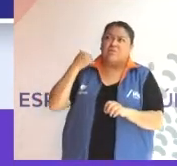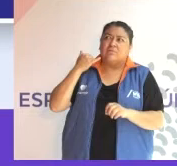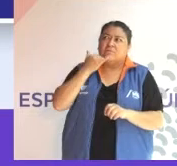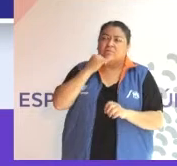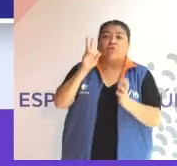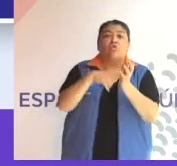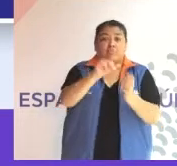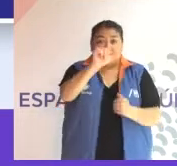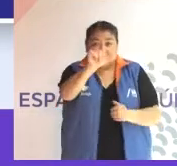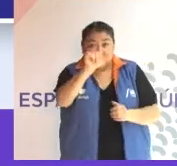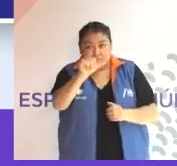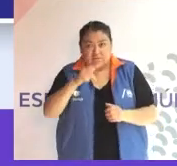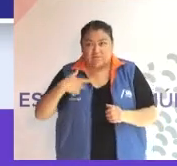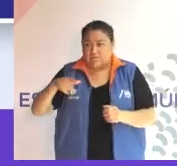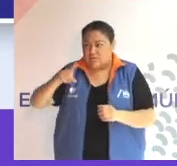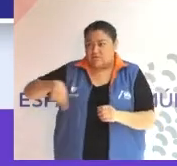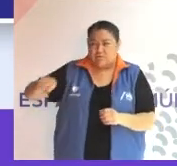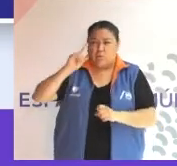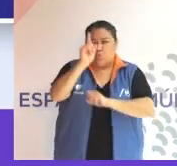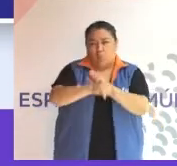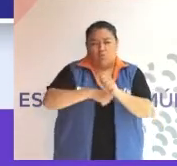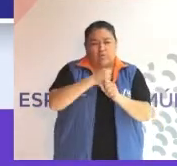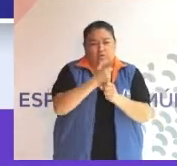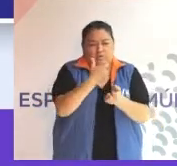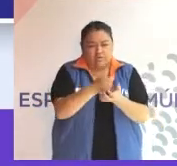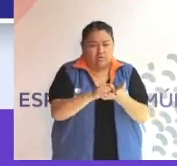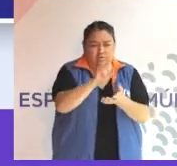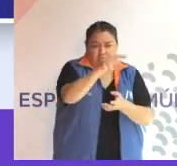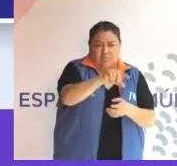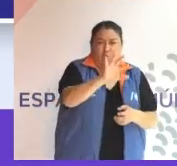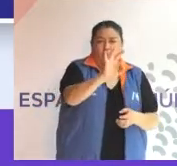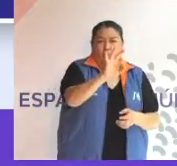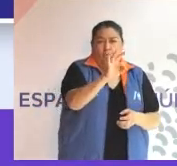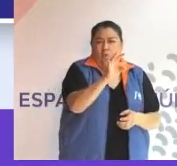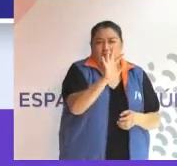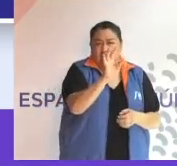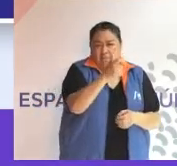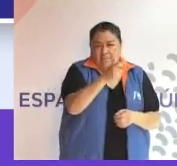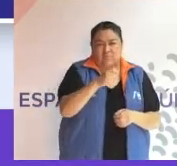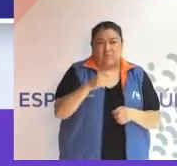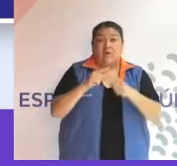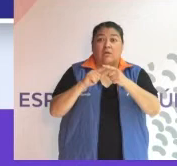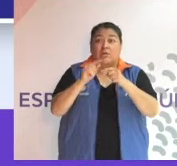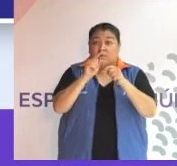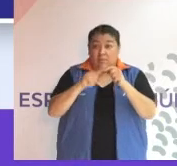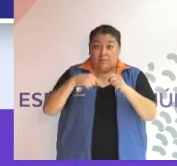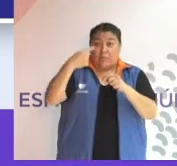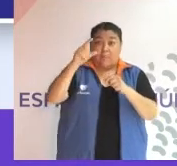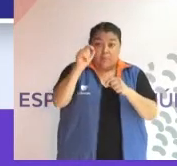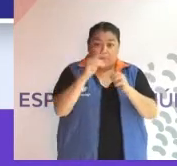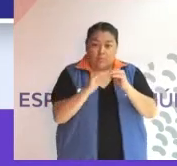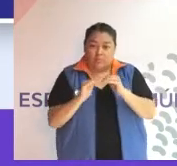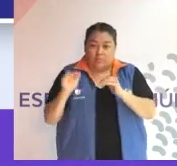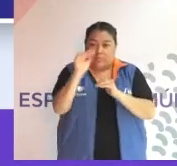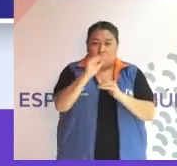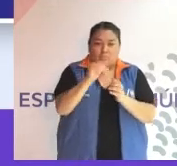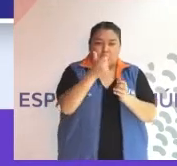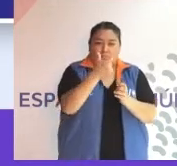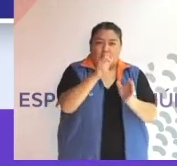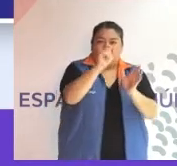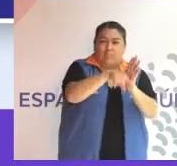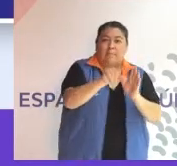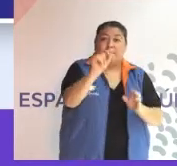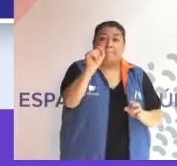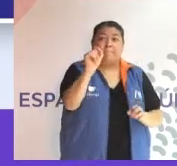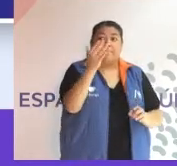2016 de 540 y tantos pesos al año. 551 pesos al año que en promedio donaba la gente. ¿Qué pasó durante la